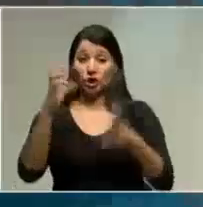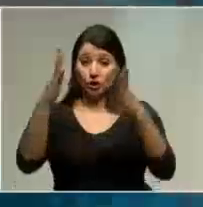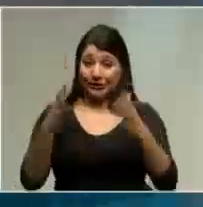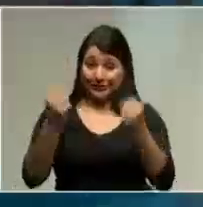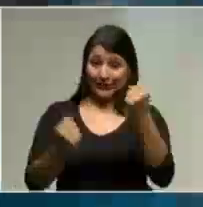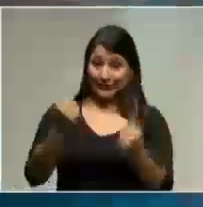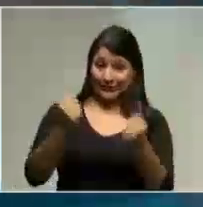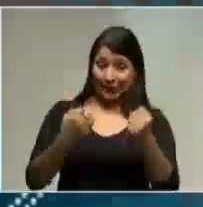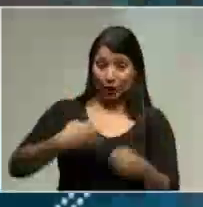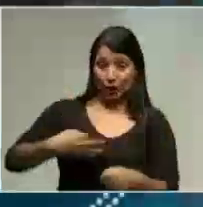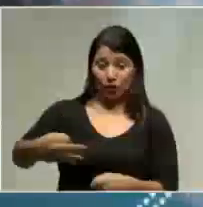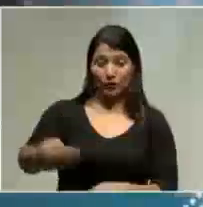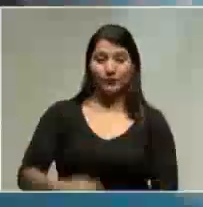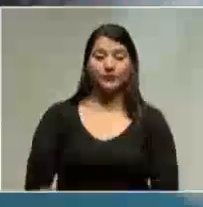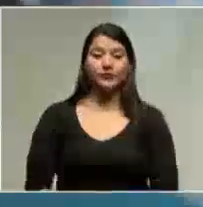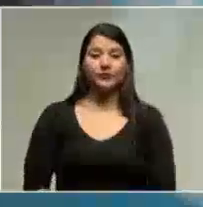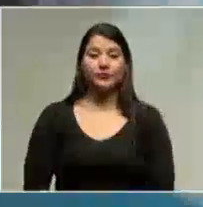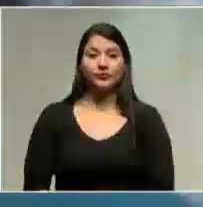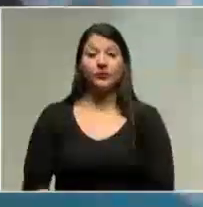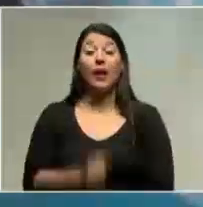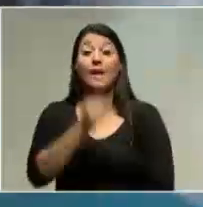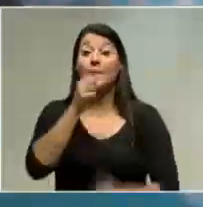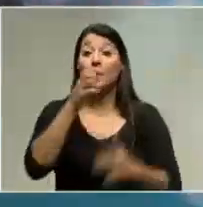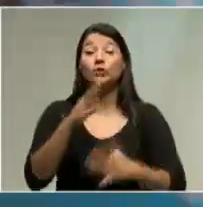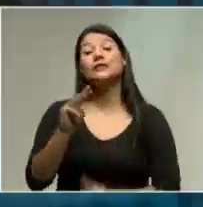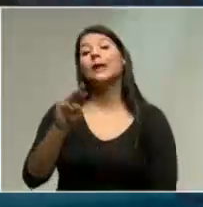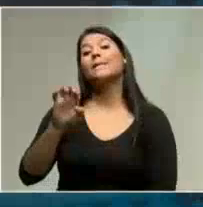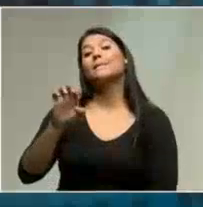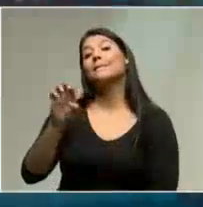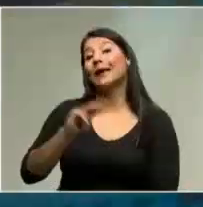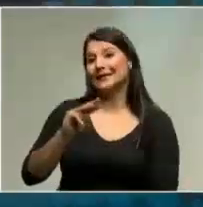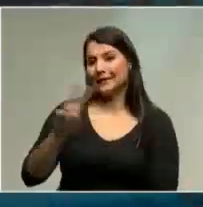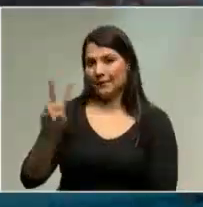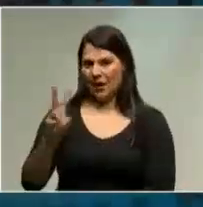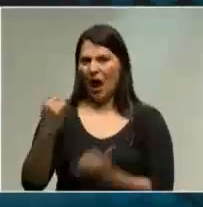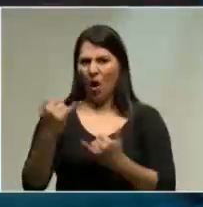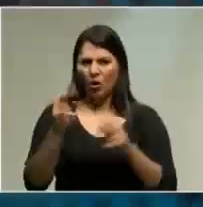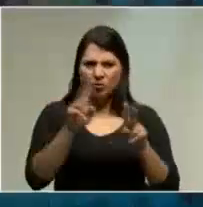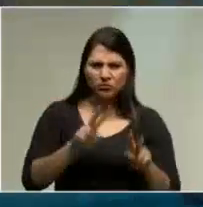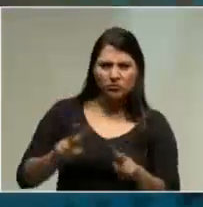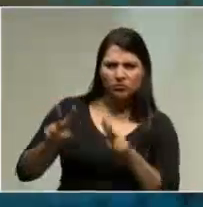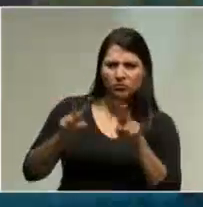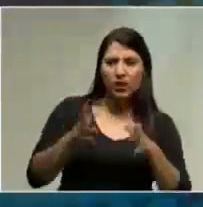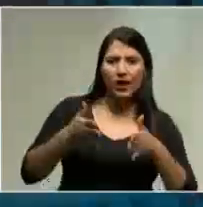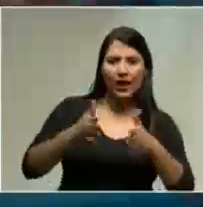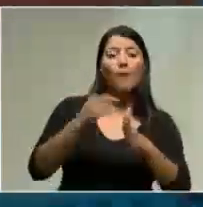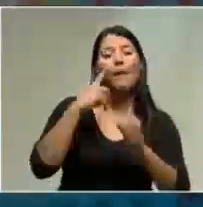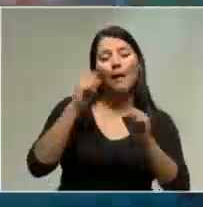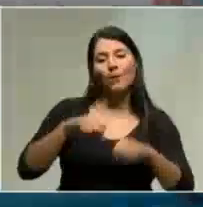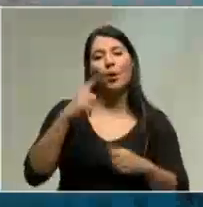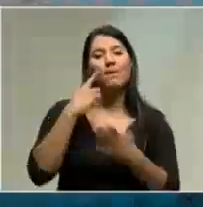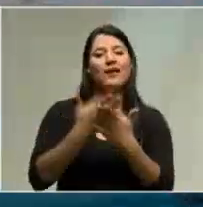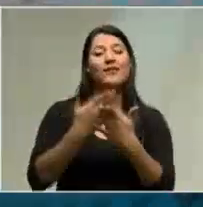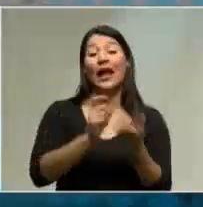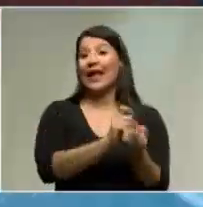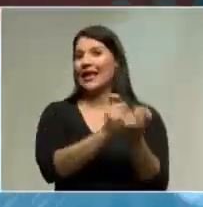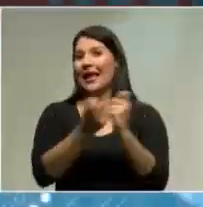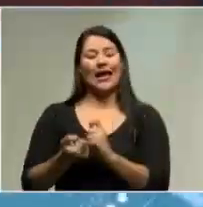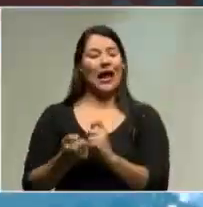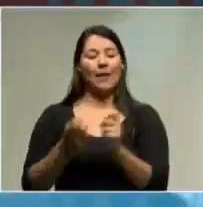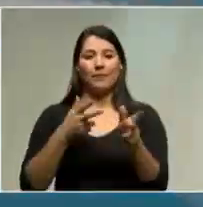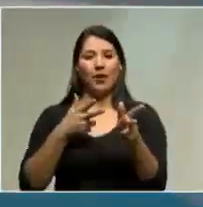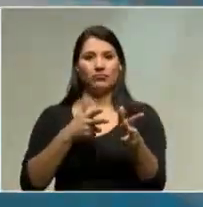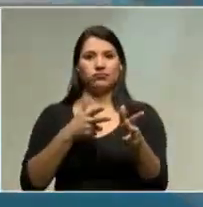conductores en carreteras diariamente. La periodista Melissa Valerio hizo un recorrido por Circunvalación para corroborar cómo cambian los tiempos